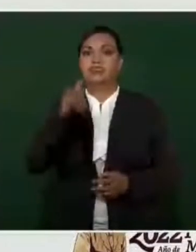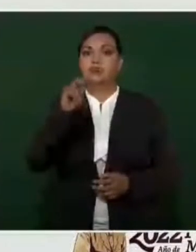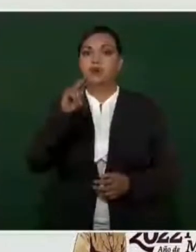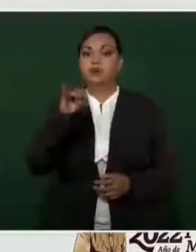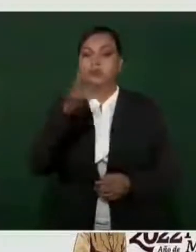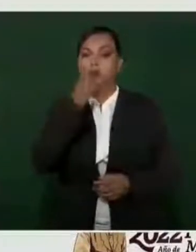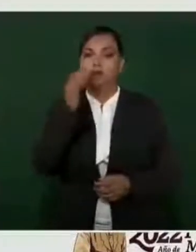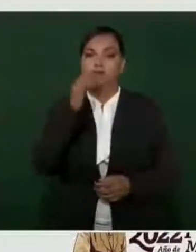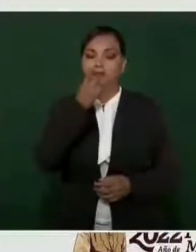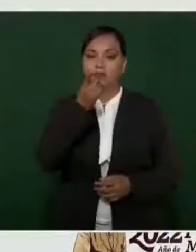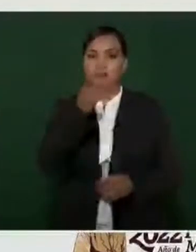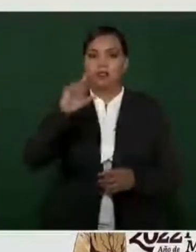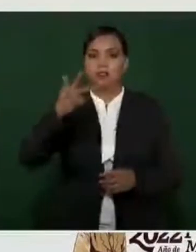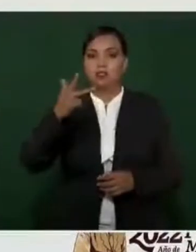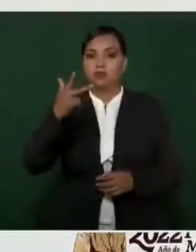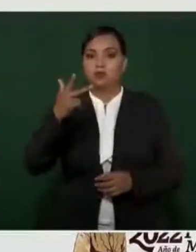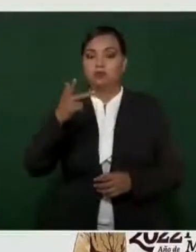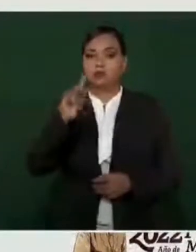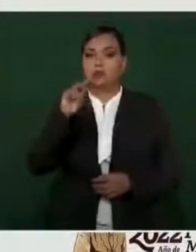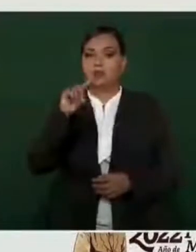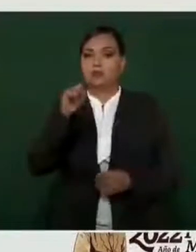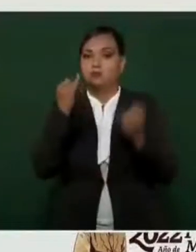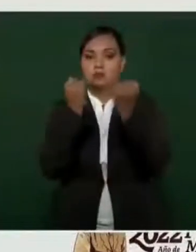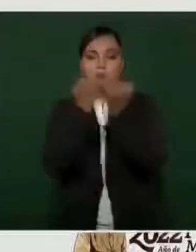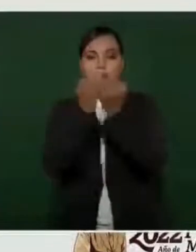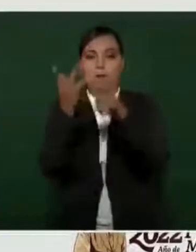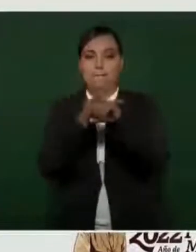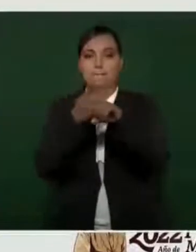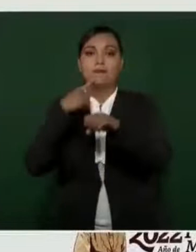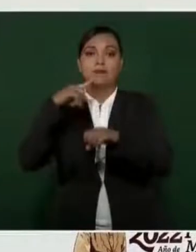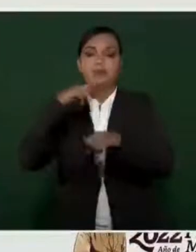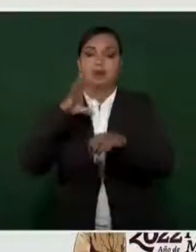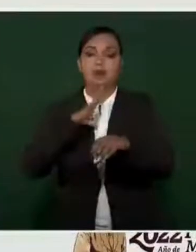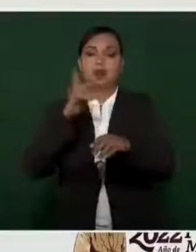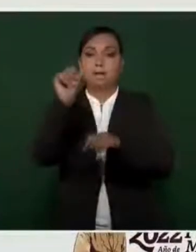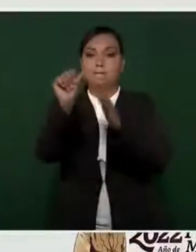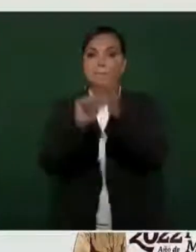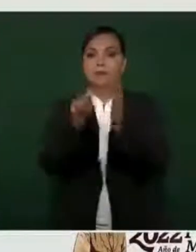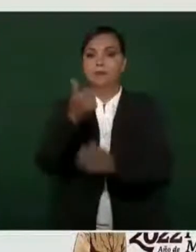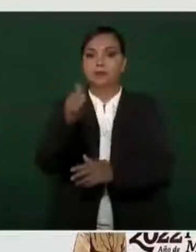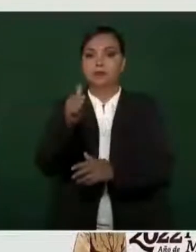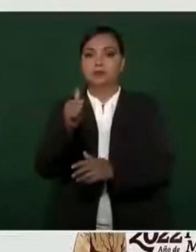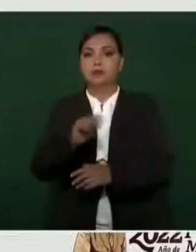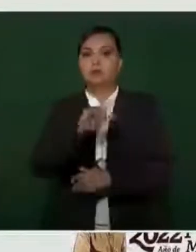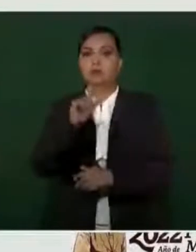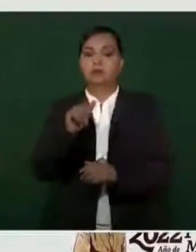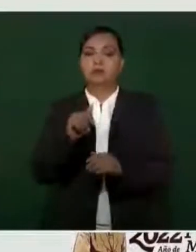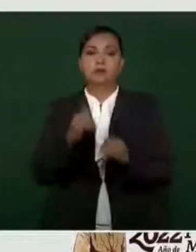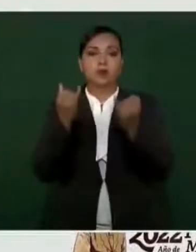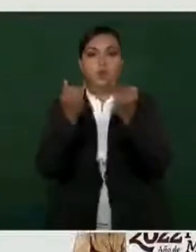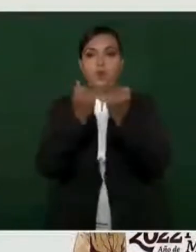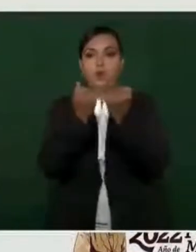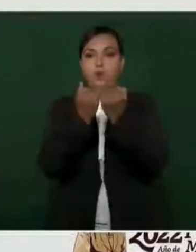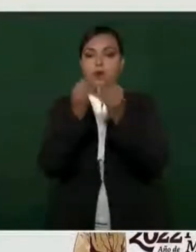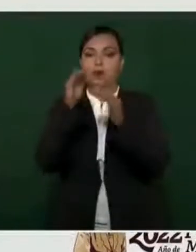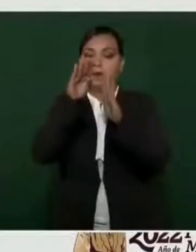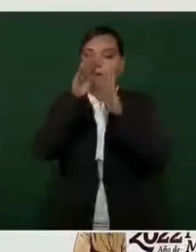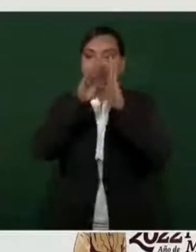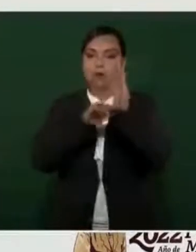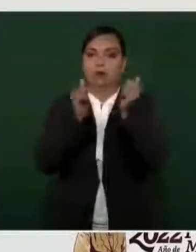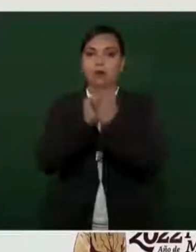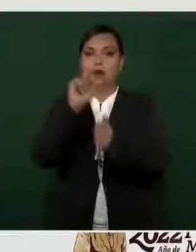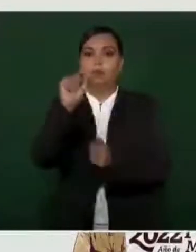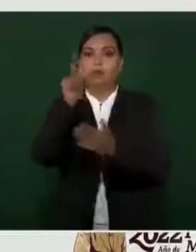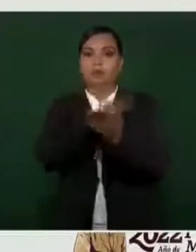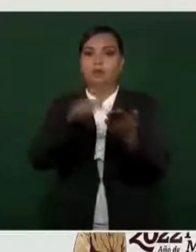12 delitos de esta naturaleza se presentaron en agosto. La tendencia también es similar a la baja, con el 20